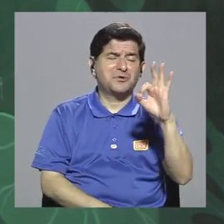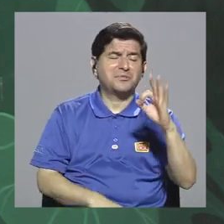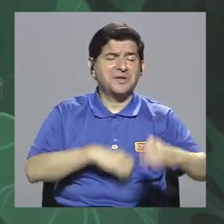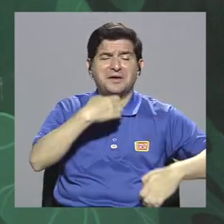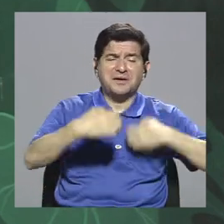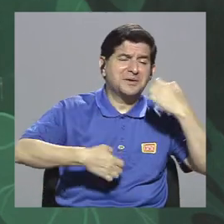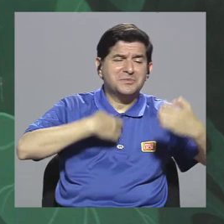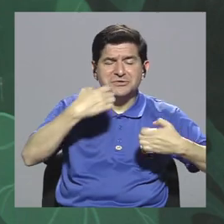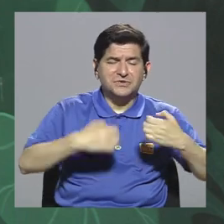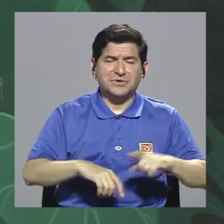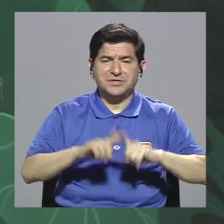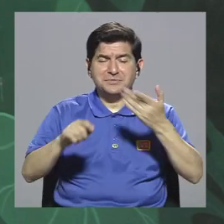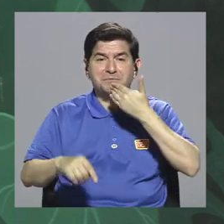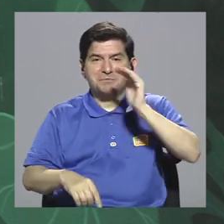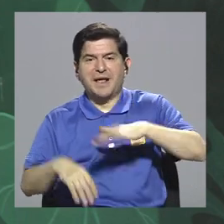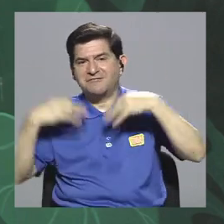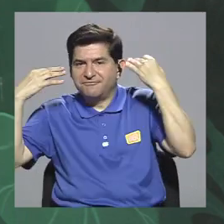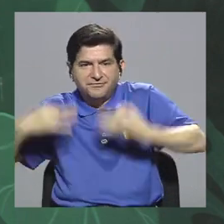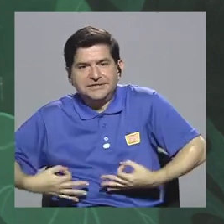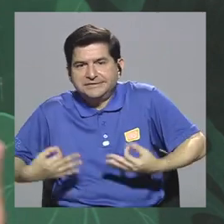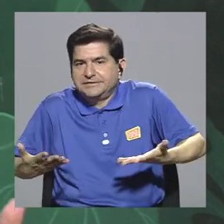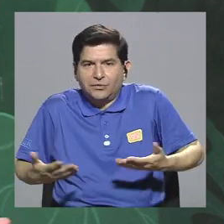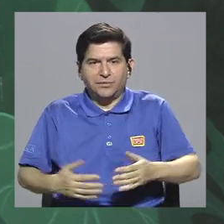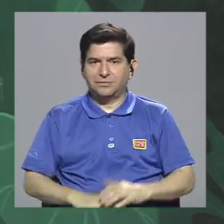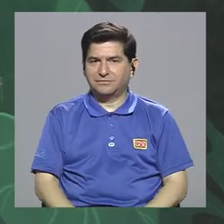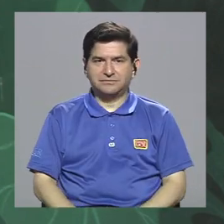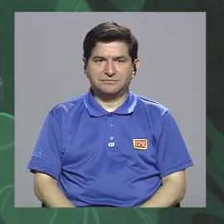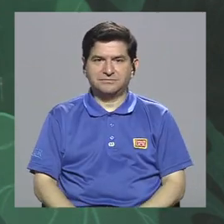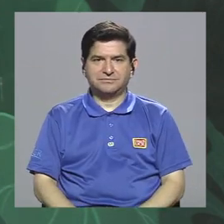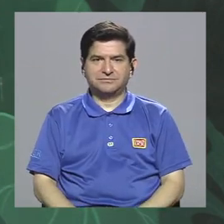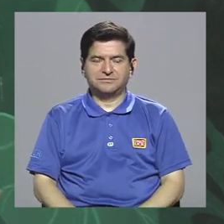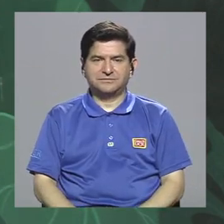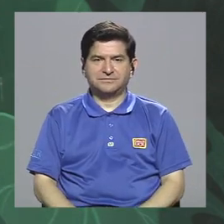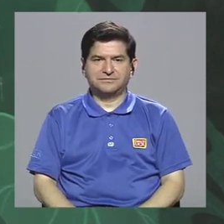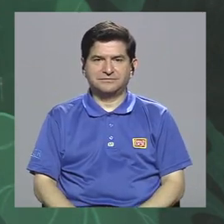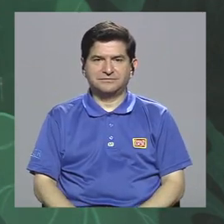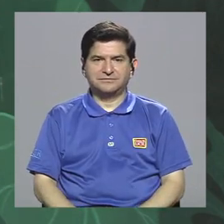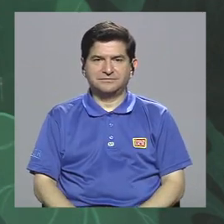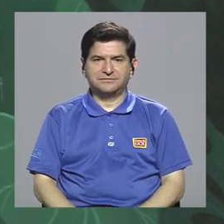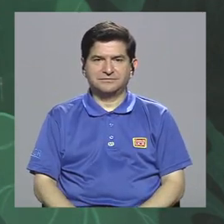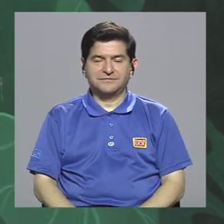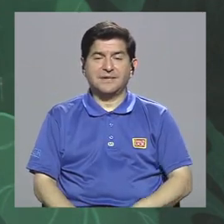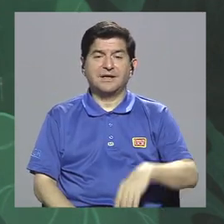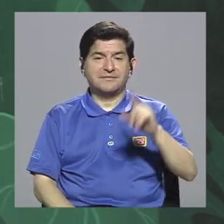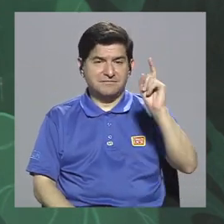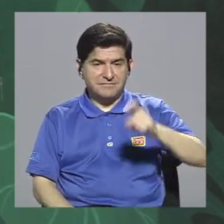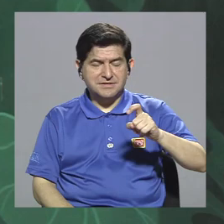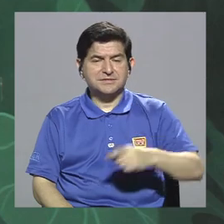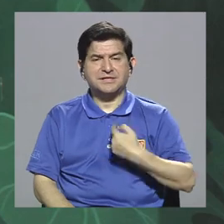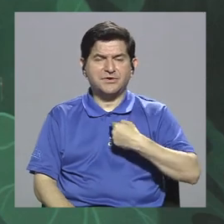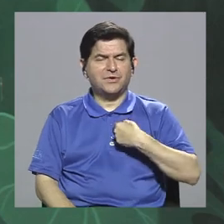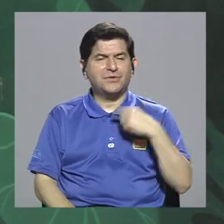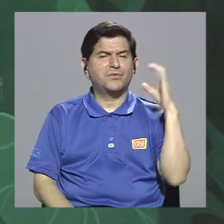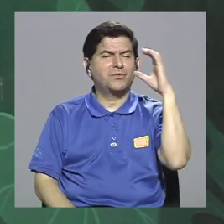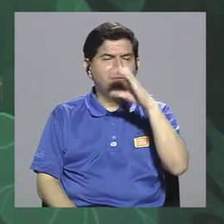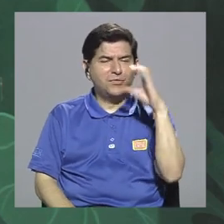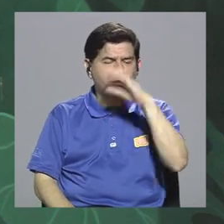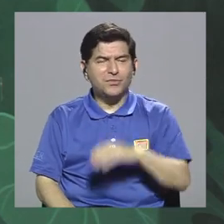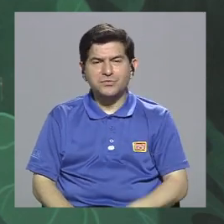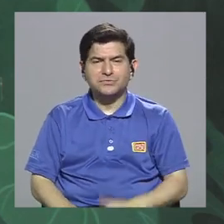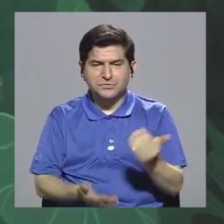¿verdad? Uh-huh. O sea, no podemos estar bien emocionalmente si estamos mal físicamente, por uh-huh. ejemplo.